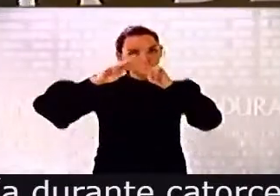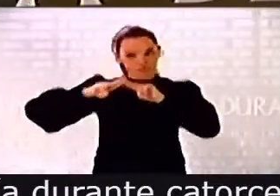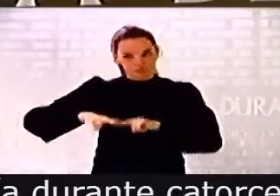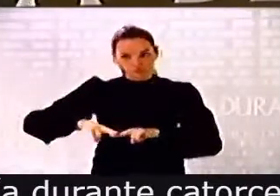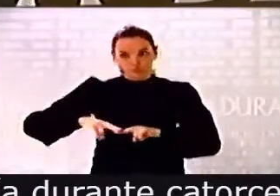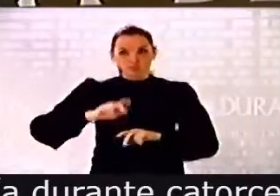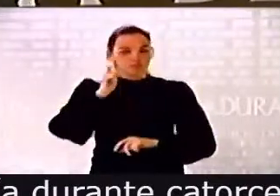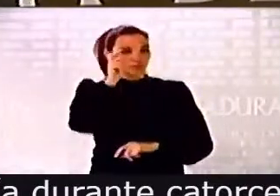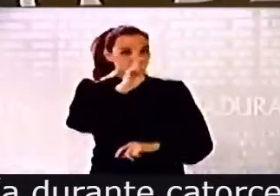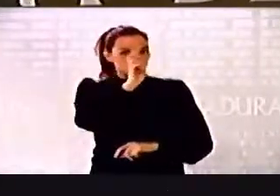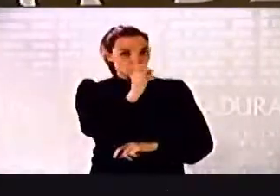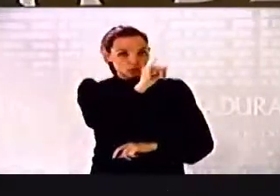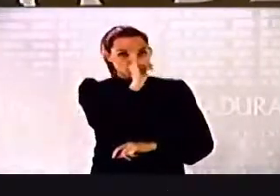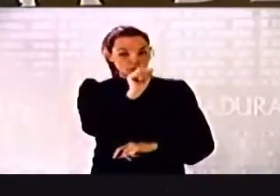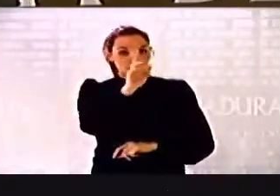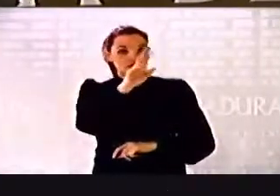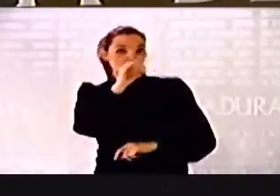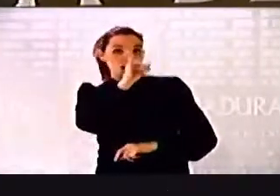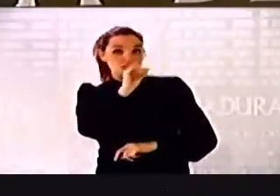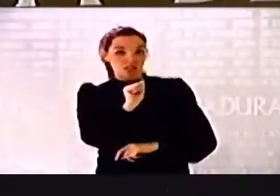Zarza de Granadilla,